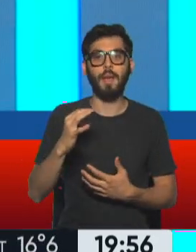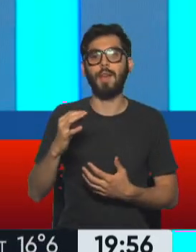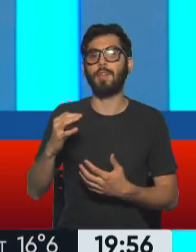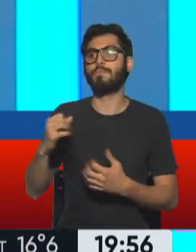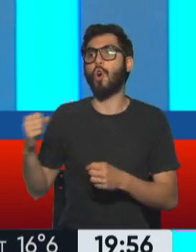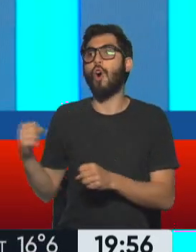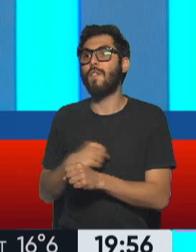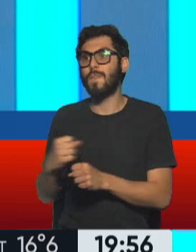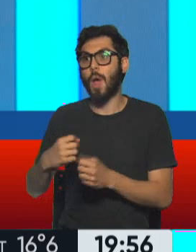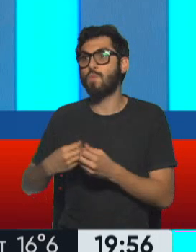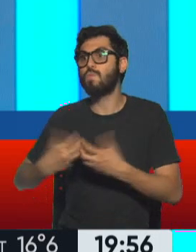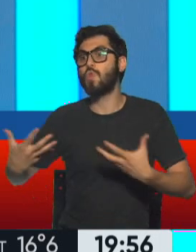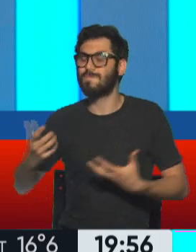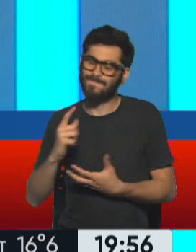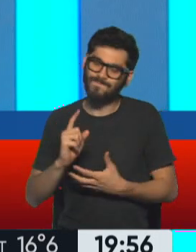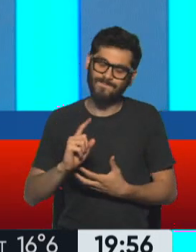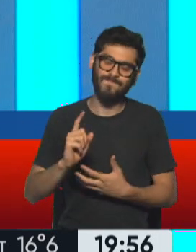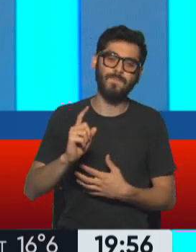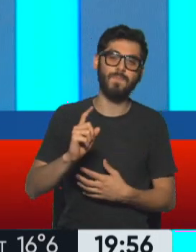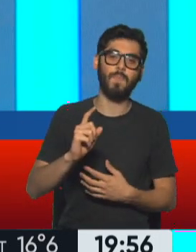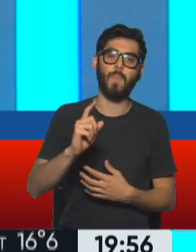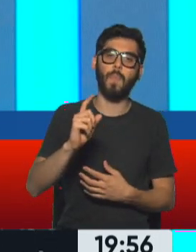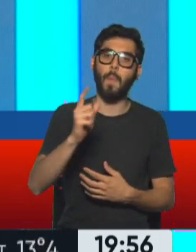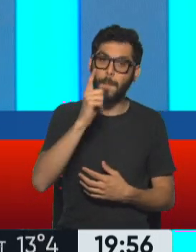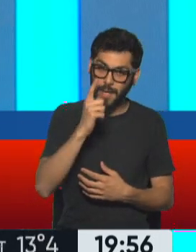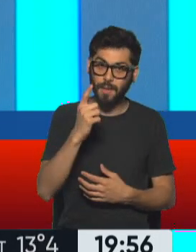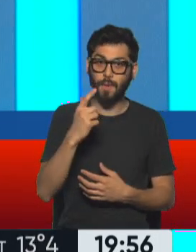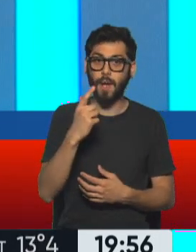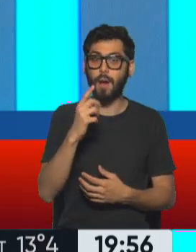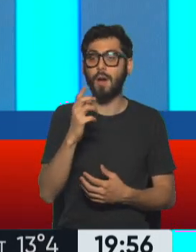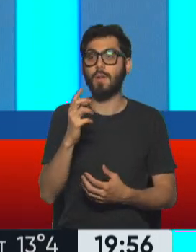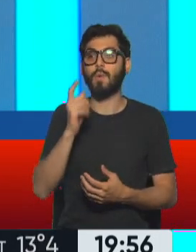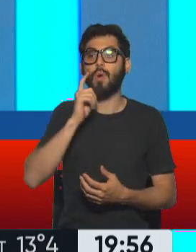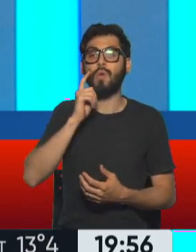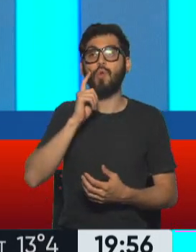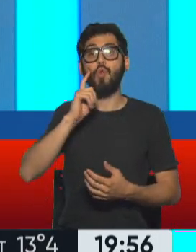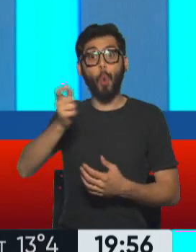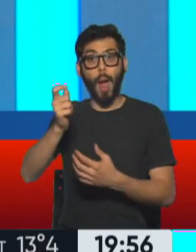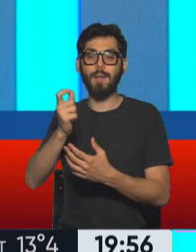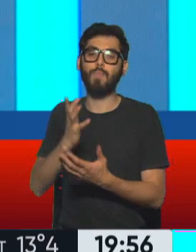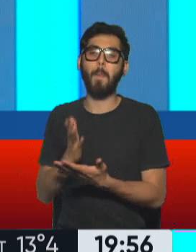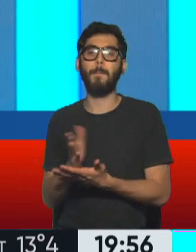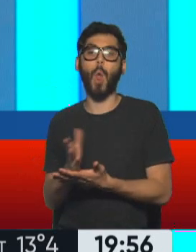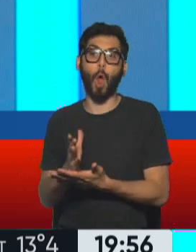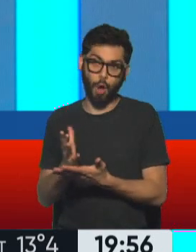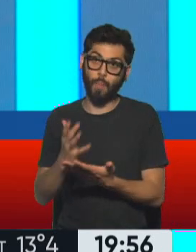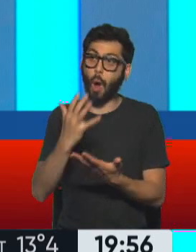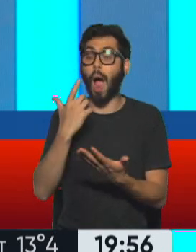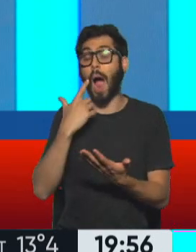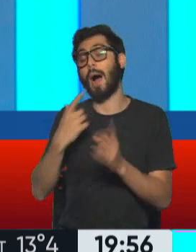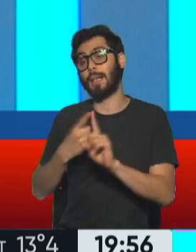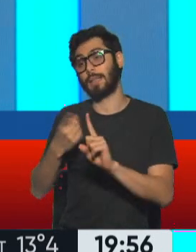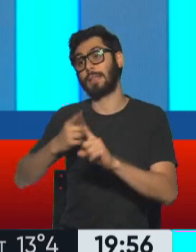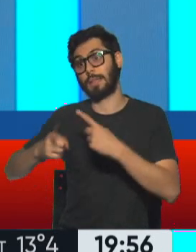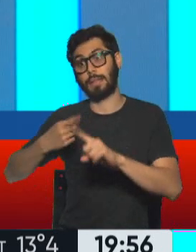Claro. Lo que empiezan a dejar trascender es que va a ser una figura moderada, que concite consenso, sabiendo que va a